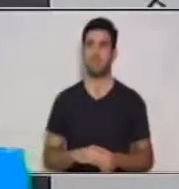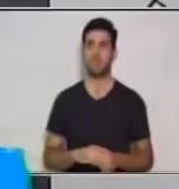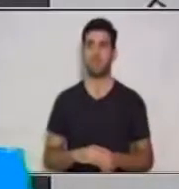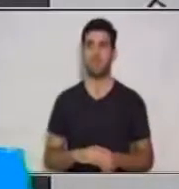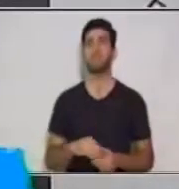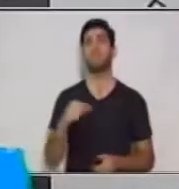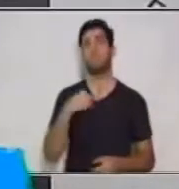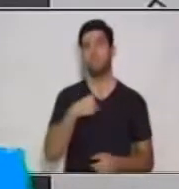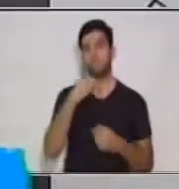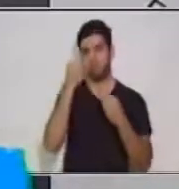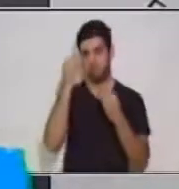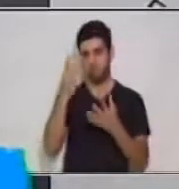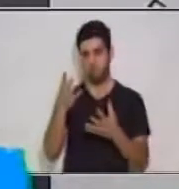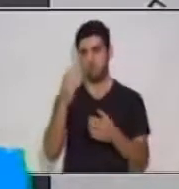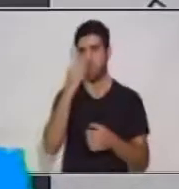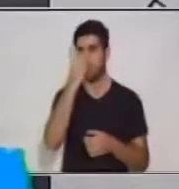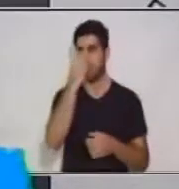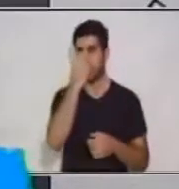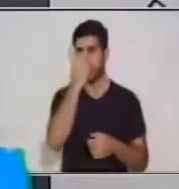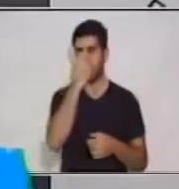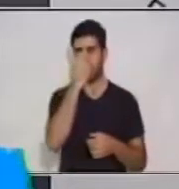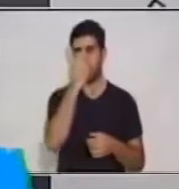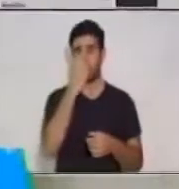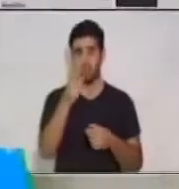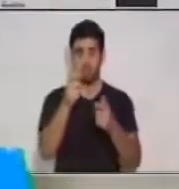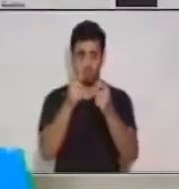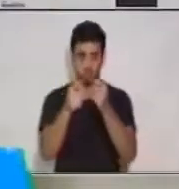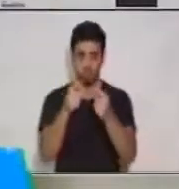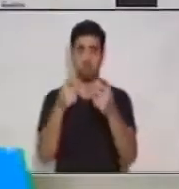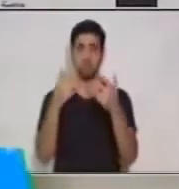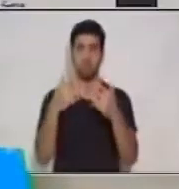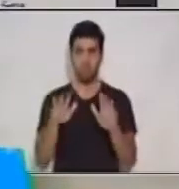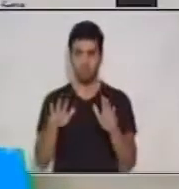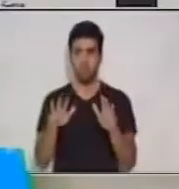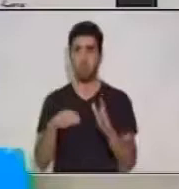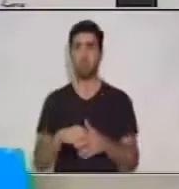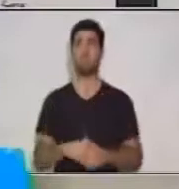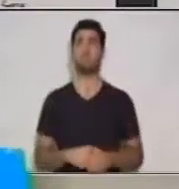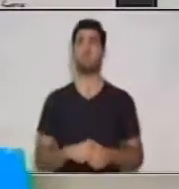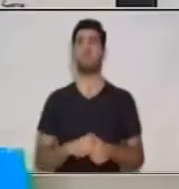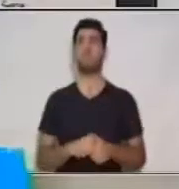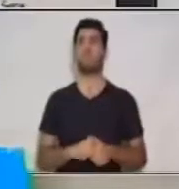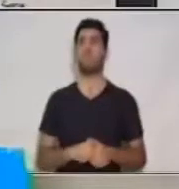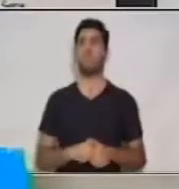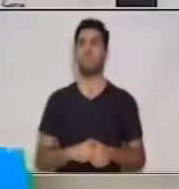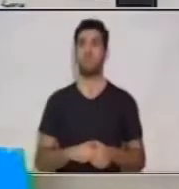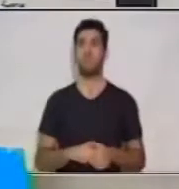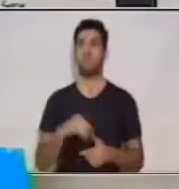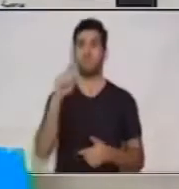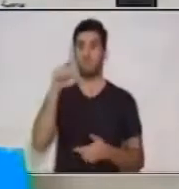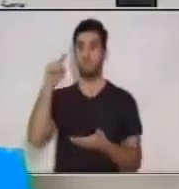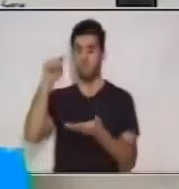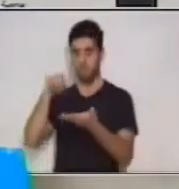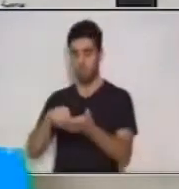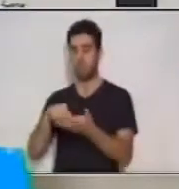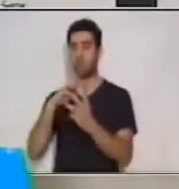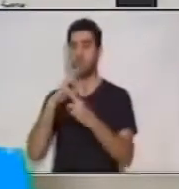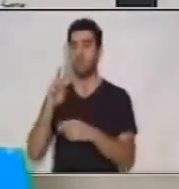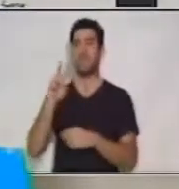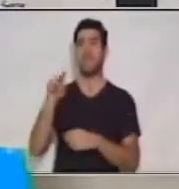Yo te recomiendo que en ese momento, que ya hayas tecleado 6 por el seno de 50, presiones